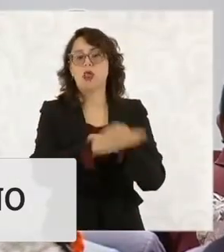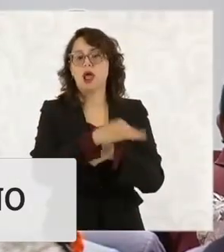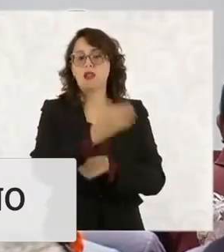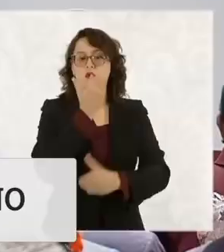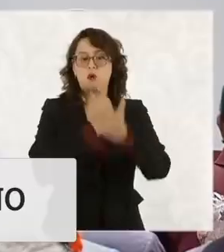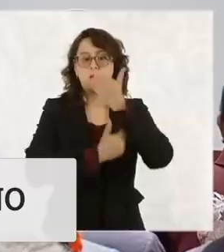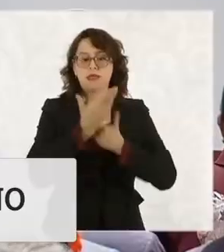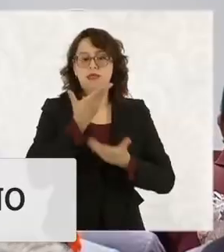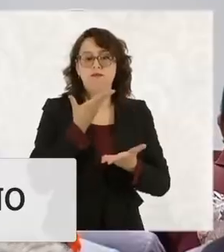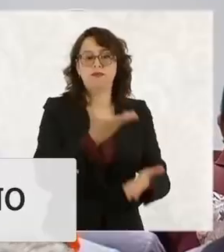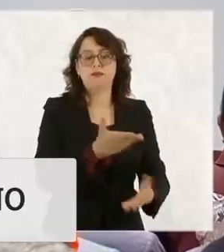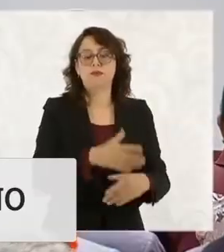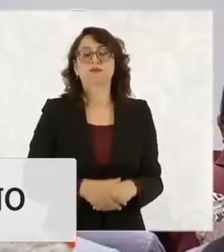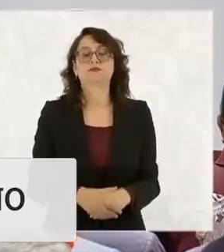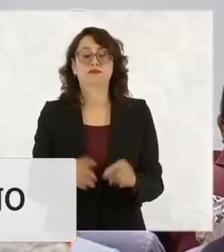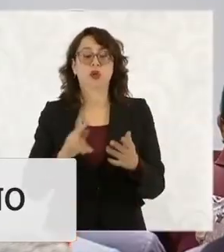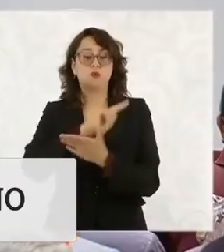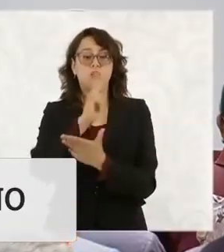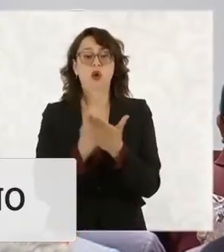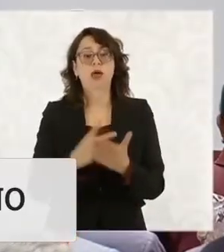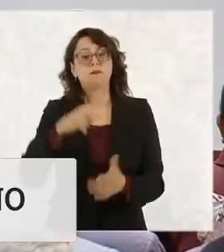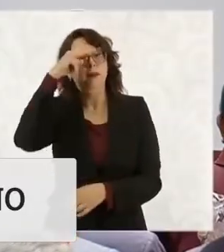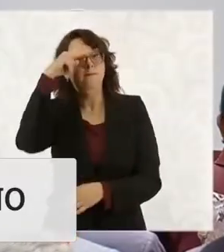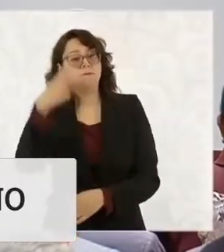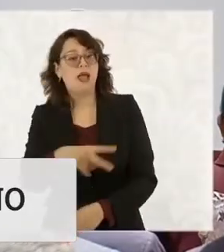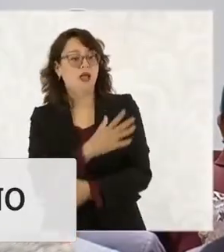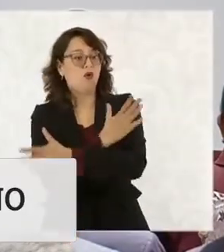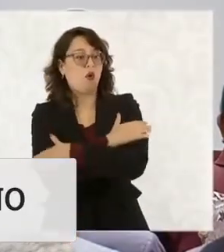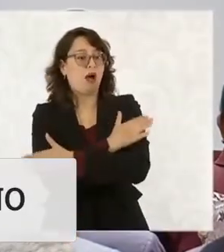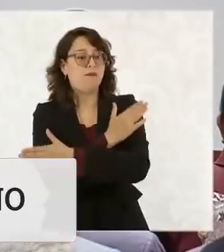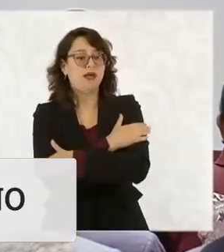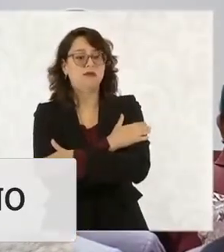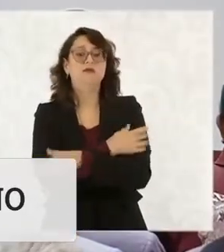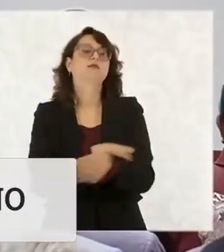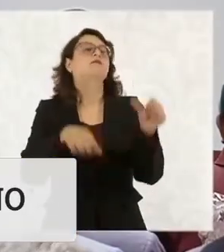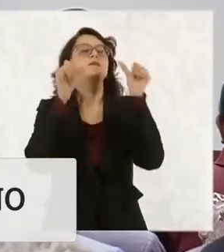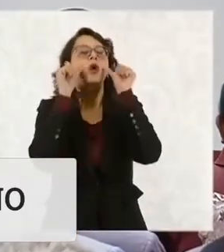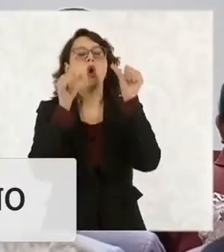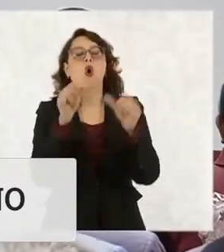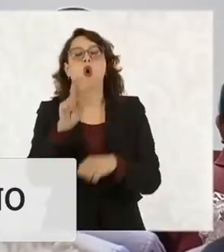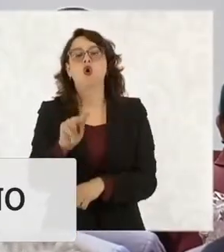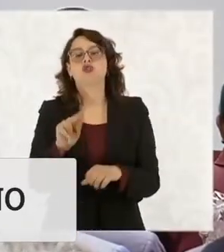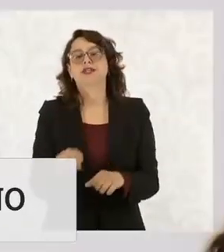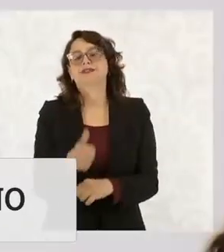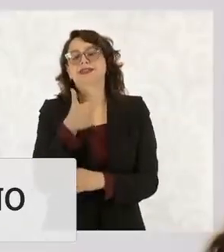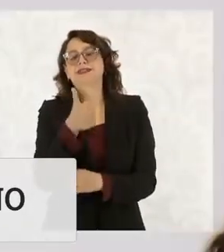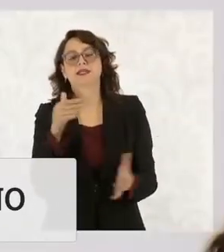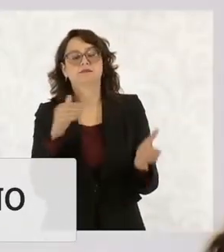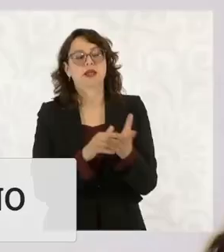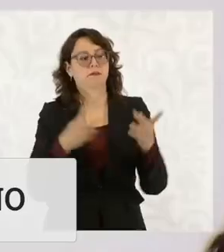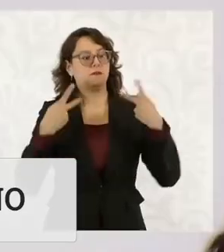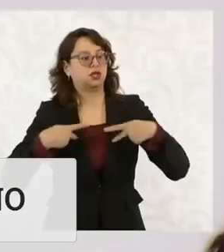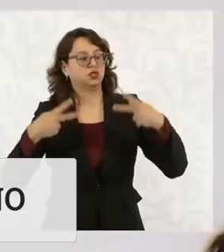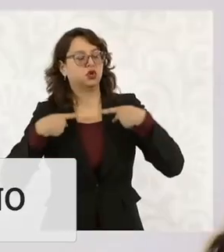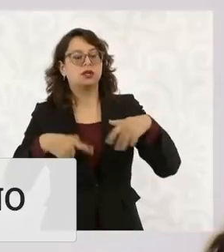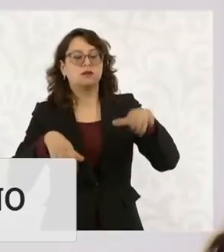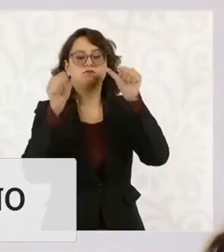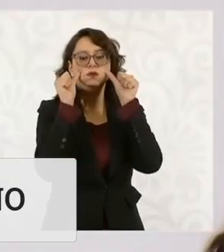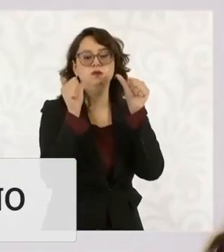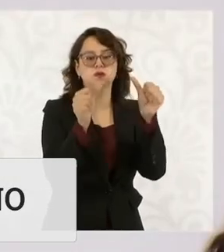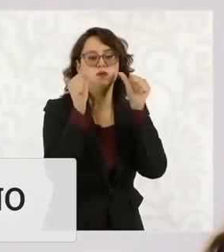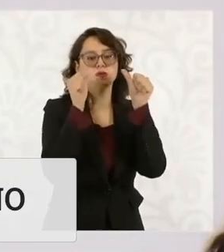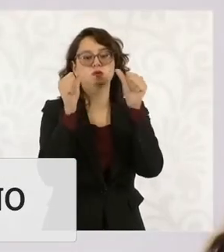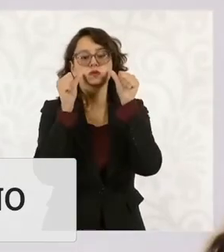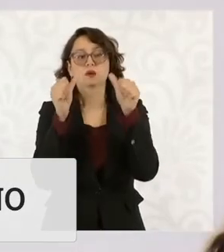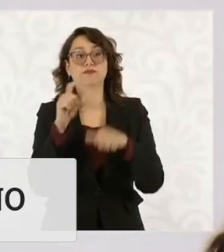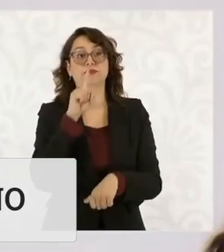este programa que llamamos México te abraza, hemos atendido a más de 86,000 compatriotas. En Estados